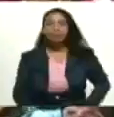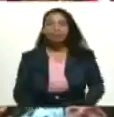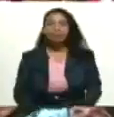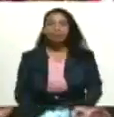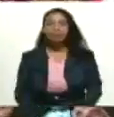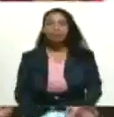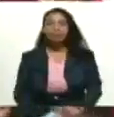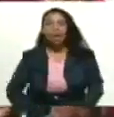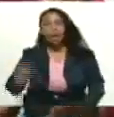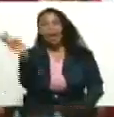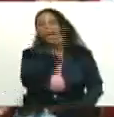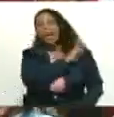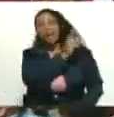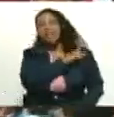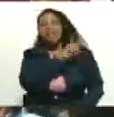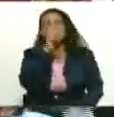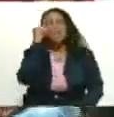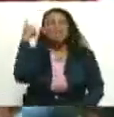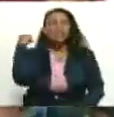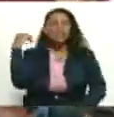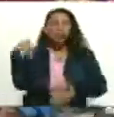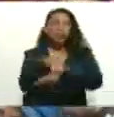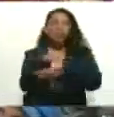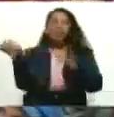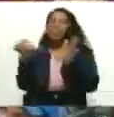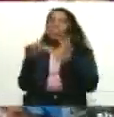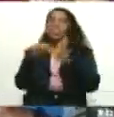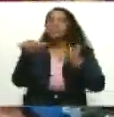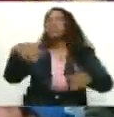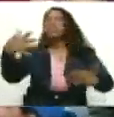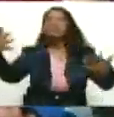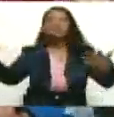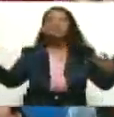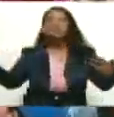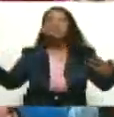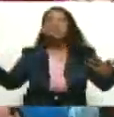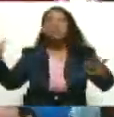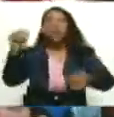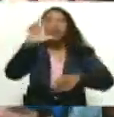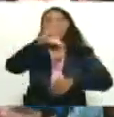Los jefes y las jefas de calle, ¿dónde están? Son